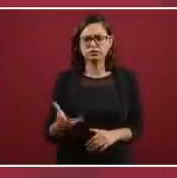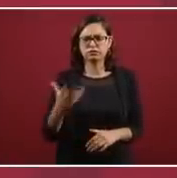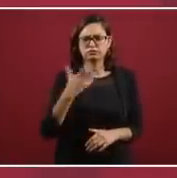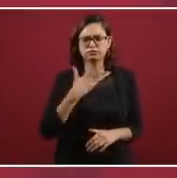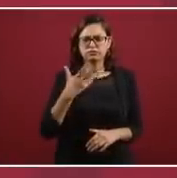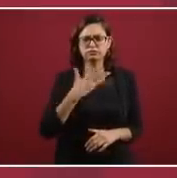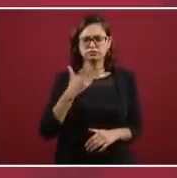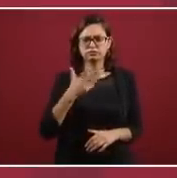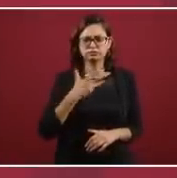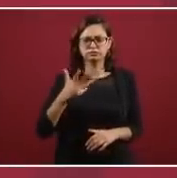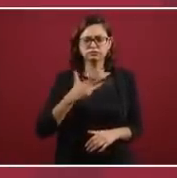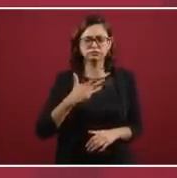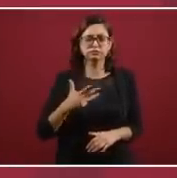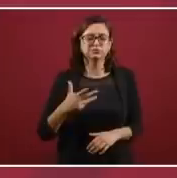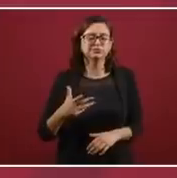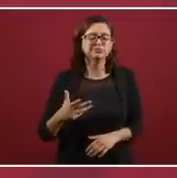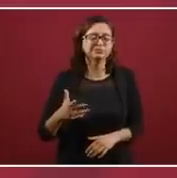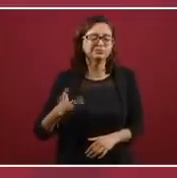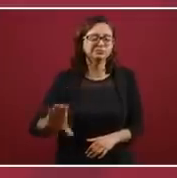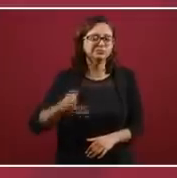iPhone 21.